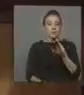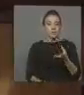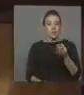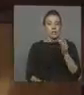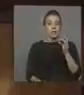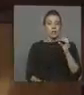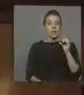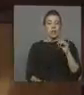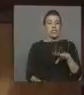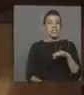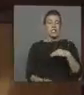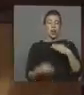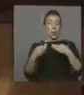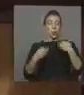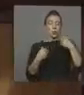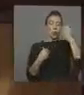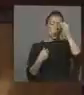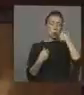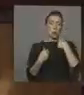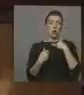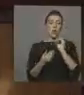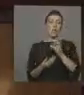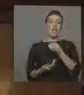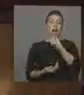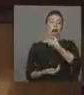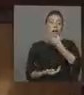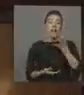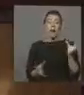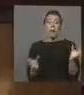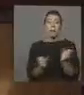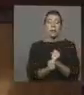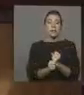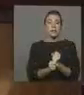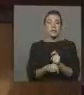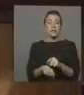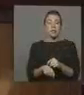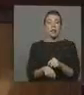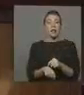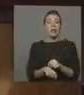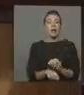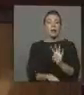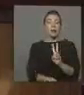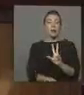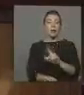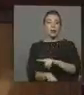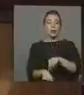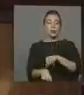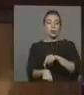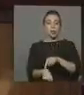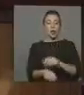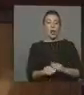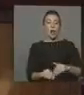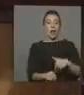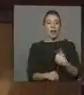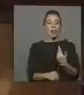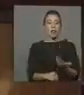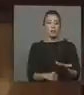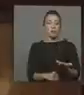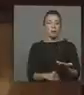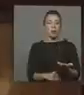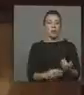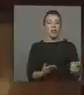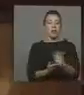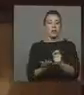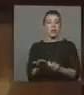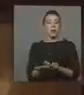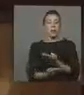sin forma de juicio y verbalmente, a más tardar dentro de las 48 horas siguientes a la presentación